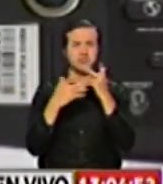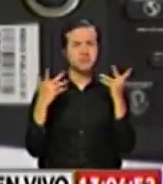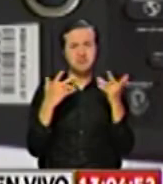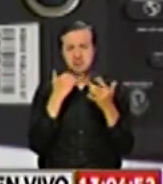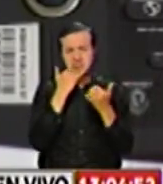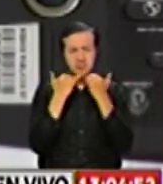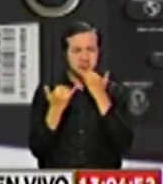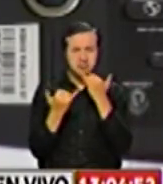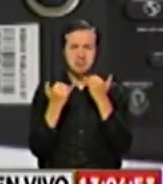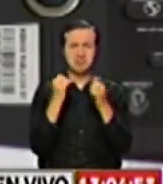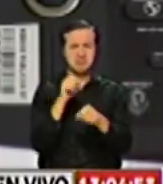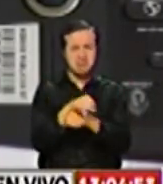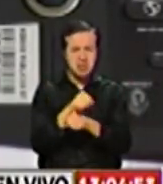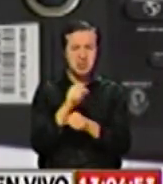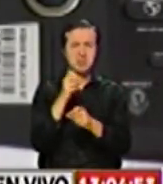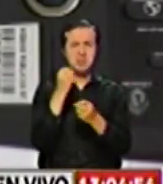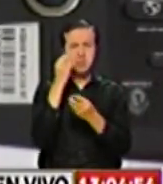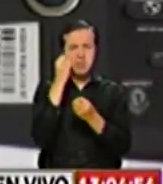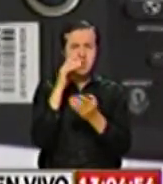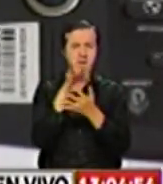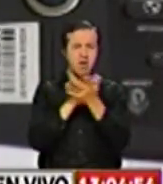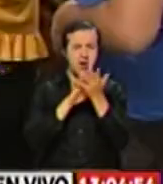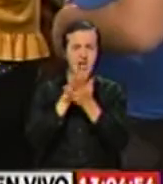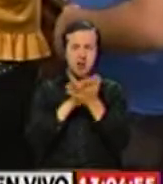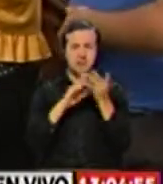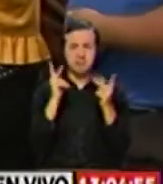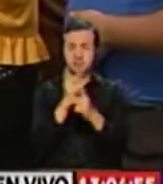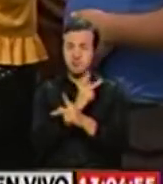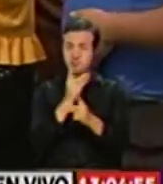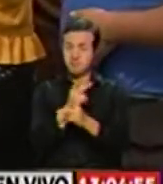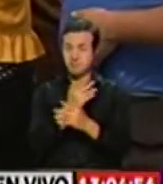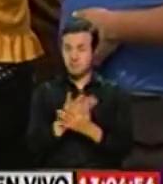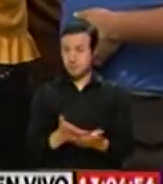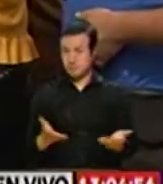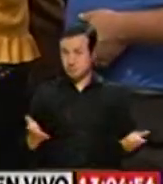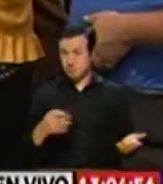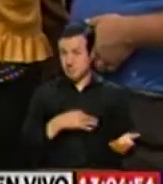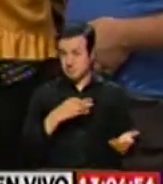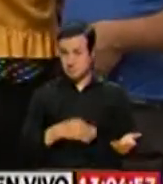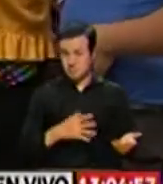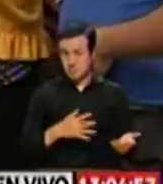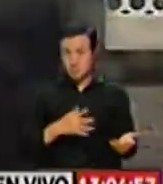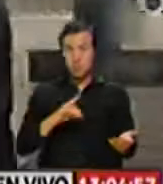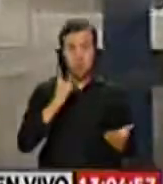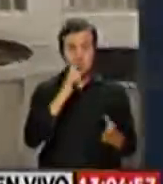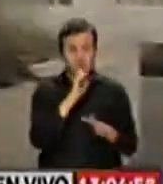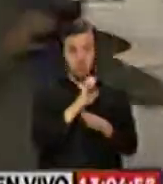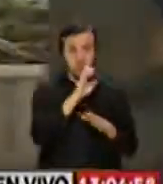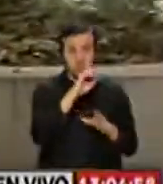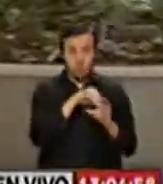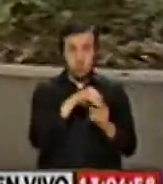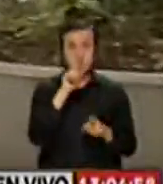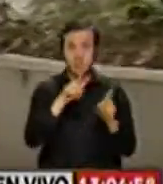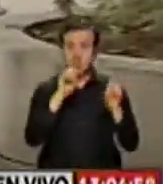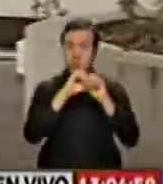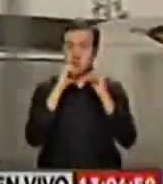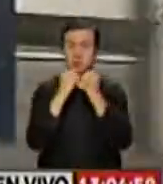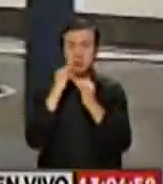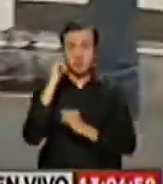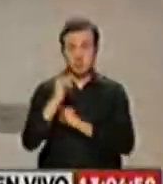traición y la manipulación de información es su valor de ética. Y que eso no solo lo han dicho al interior del Ecuador, sino que lo han reconocido organismos